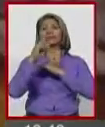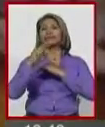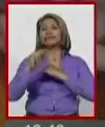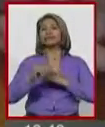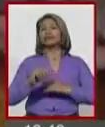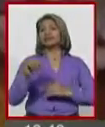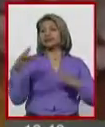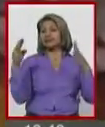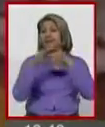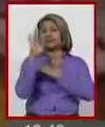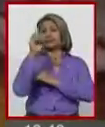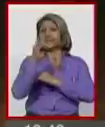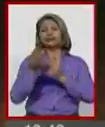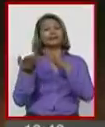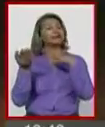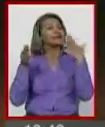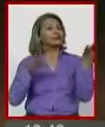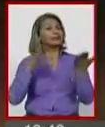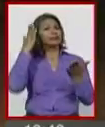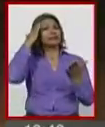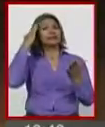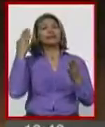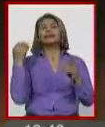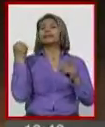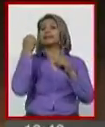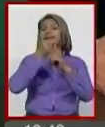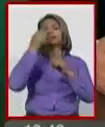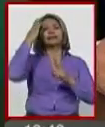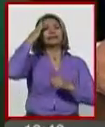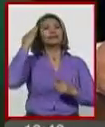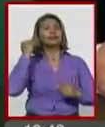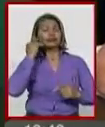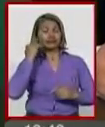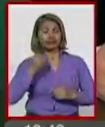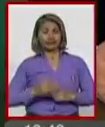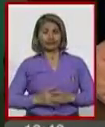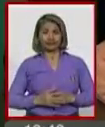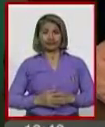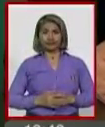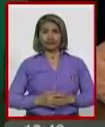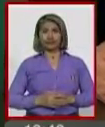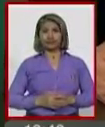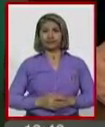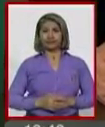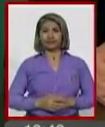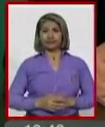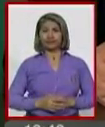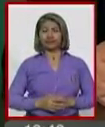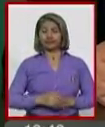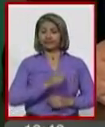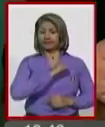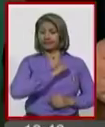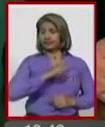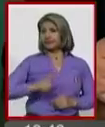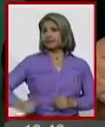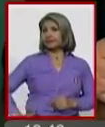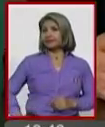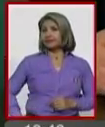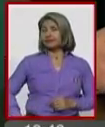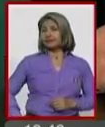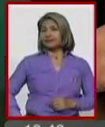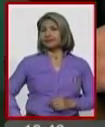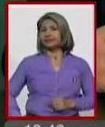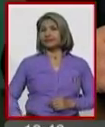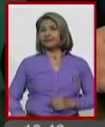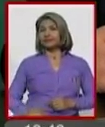Internacional y Avenida Bolivia, quien perdió la vida producto del golpe que sufrió en la cabeza. Pido una mano al alcalde que se